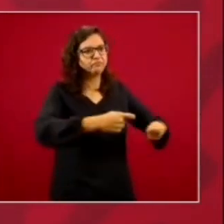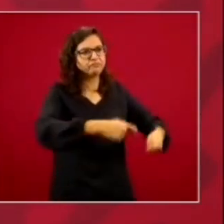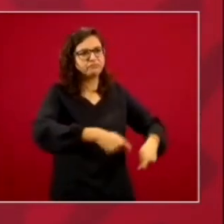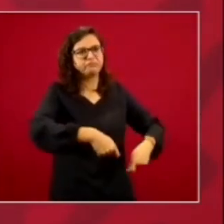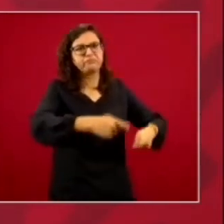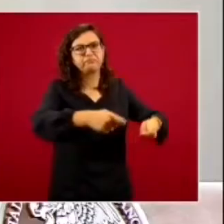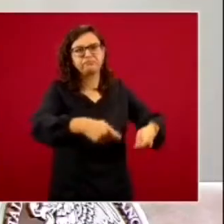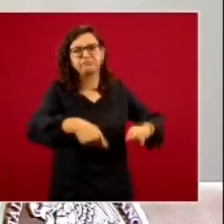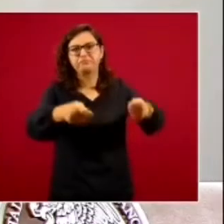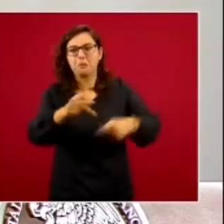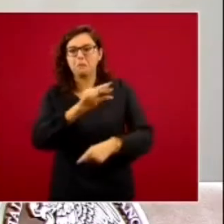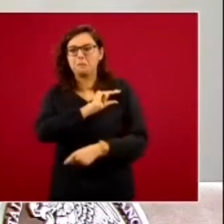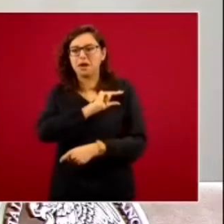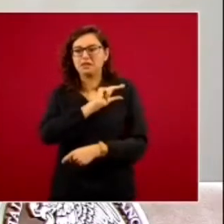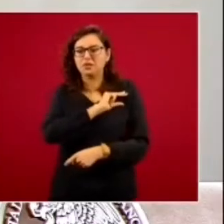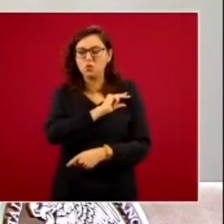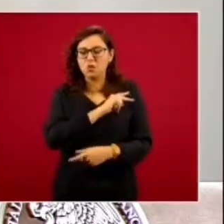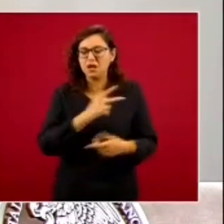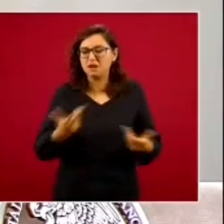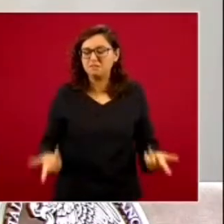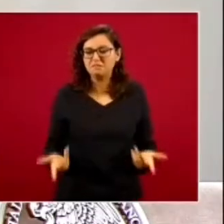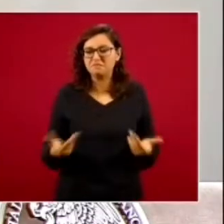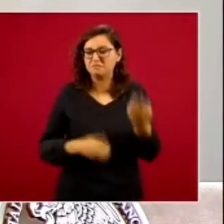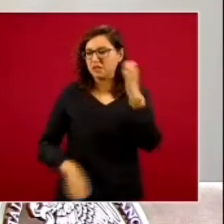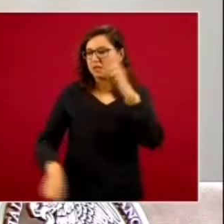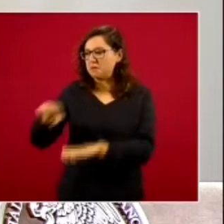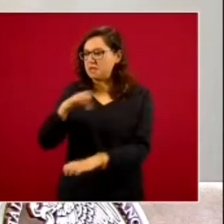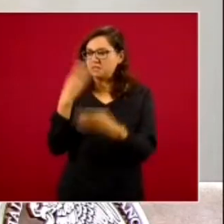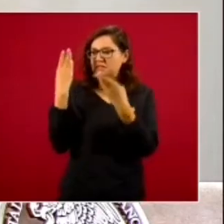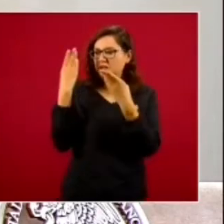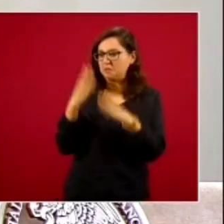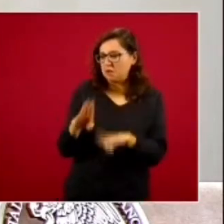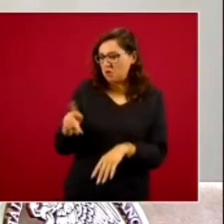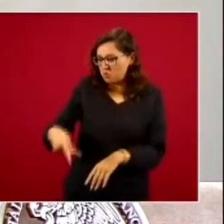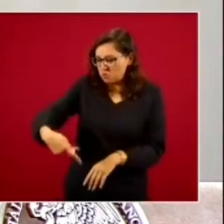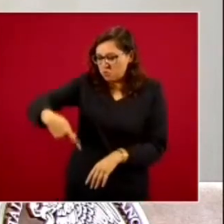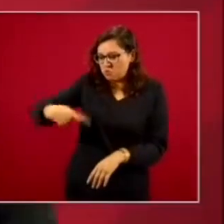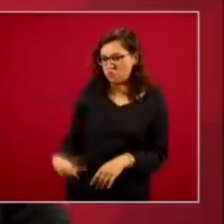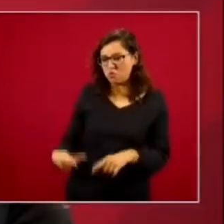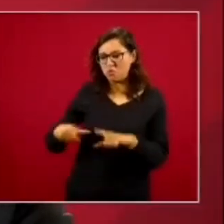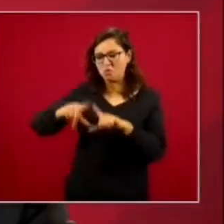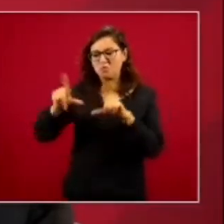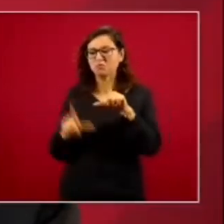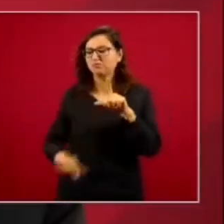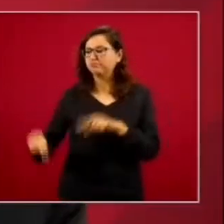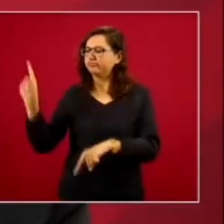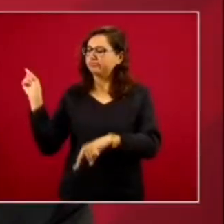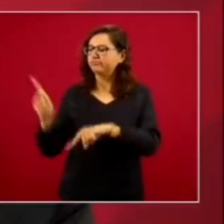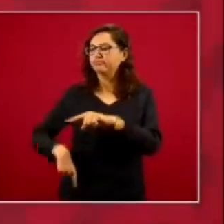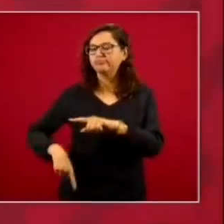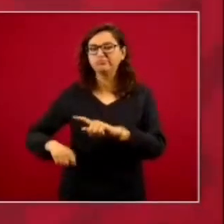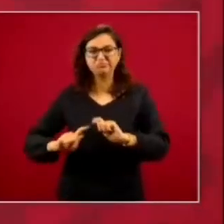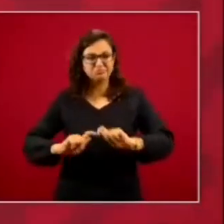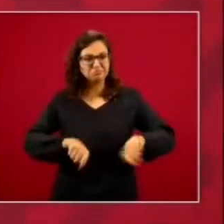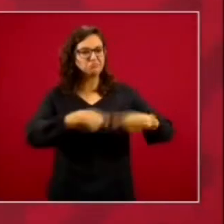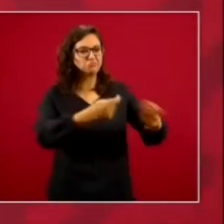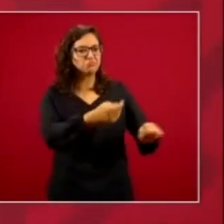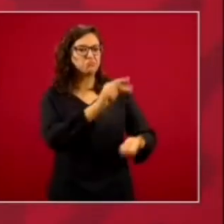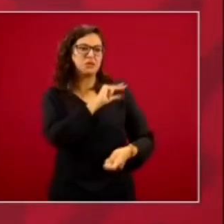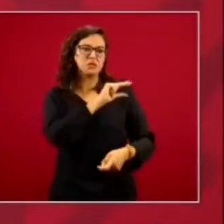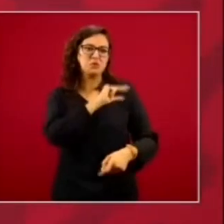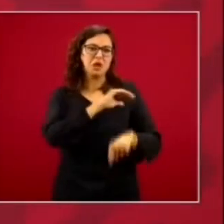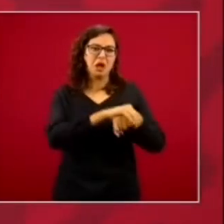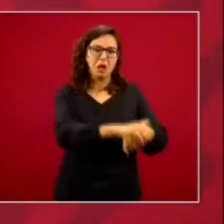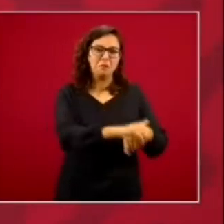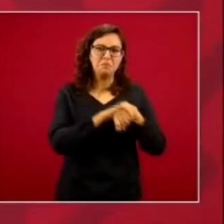la entrega de empresas, de bancos que eran de la nación a particulares, a sus